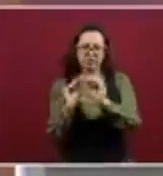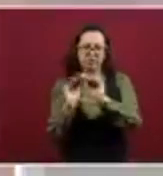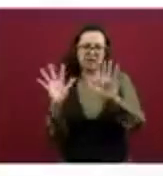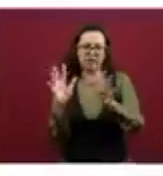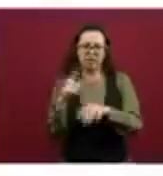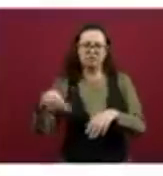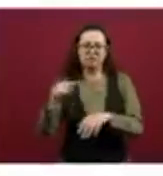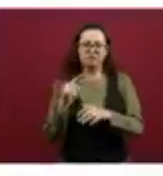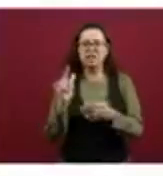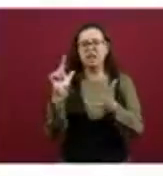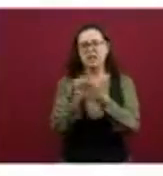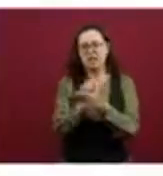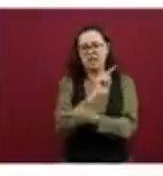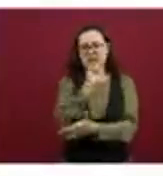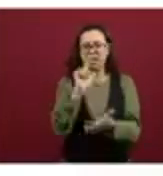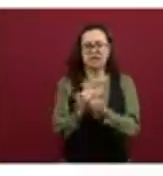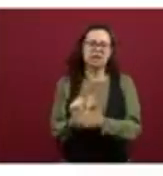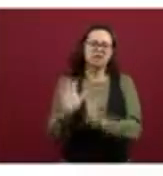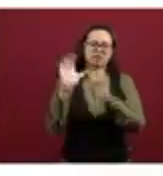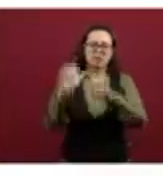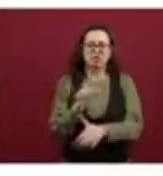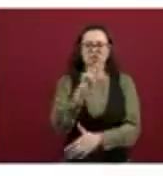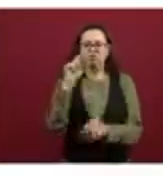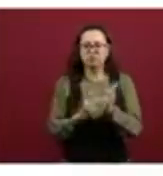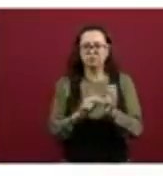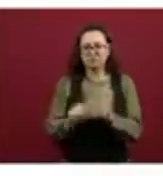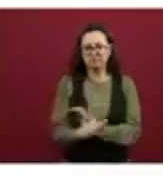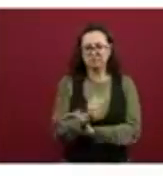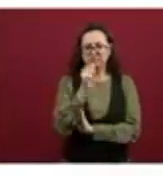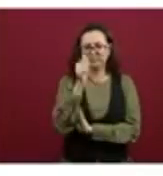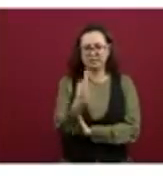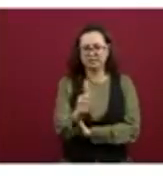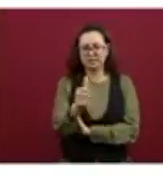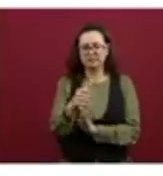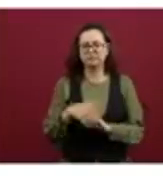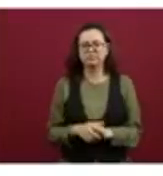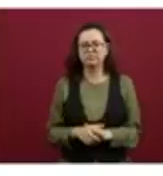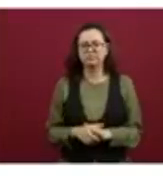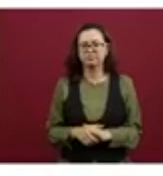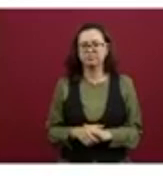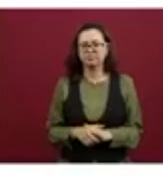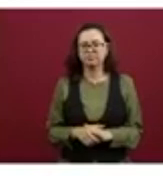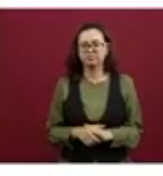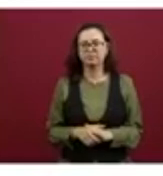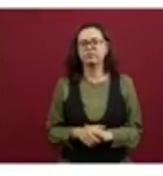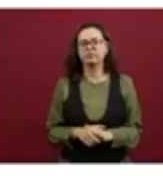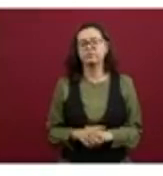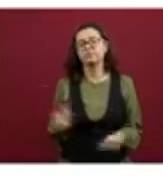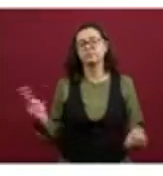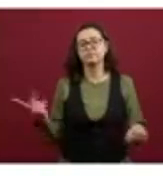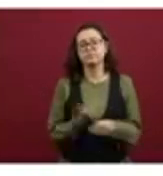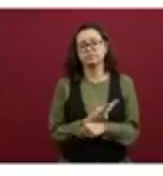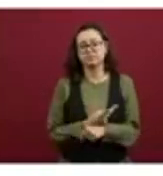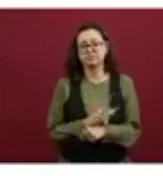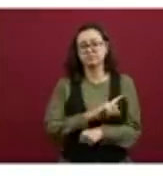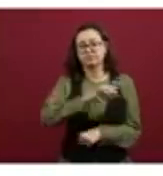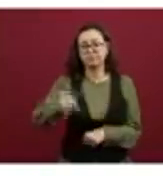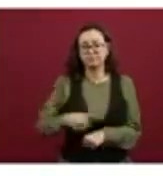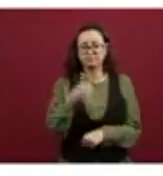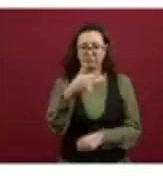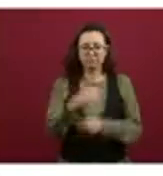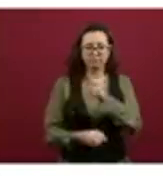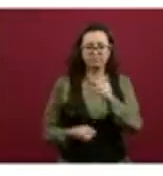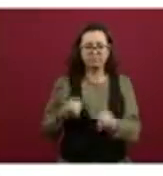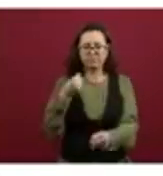la Ley de Ingresos del 2006. De estos, lo que sucede 6 años después, en